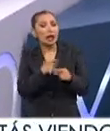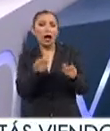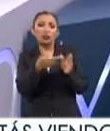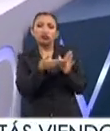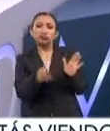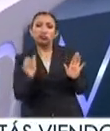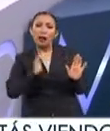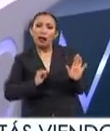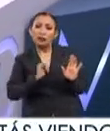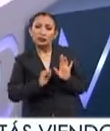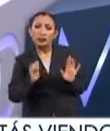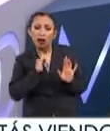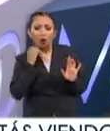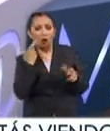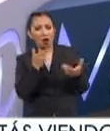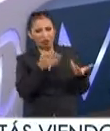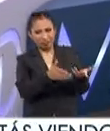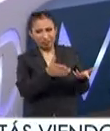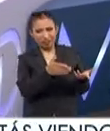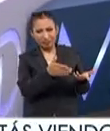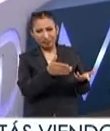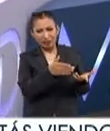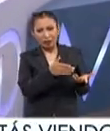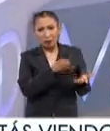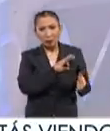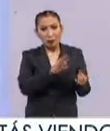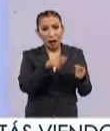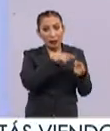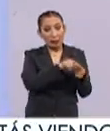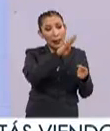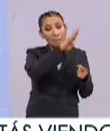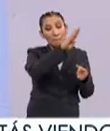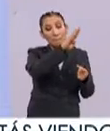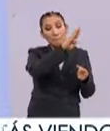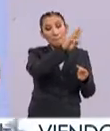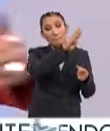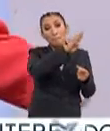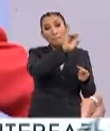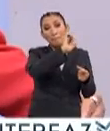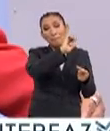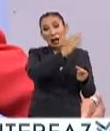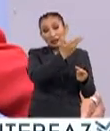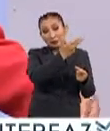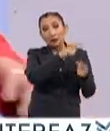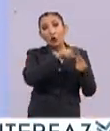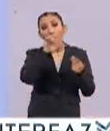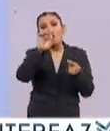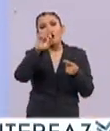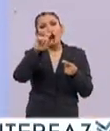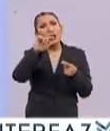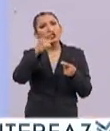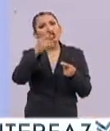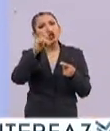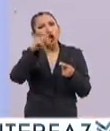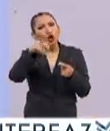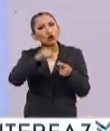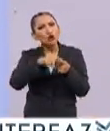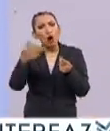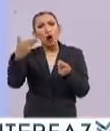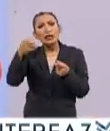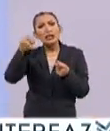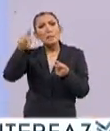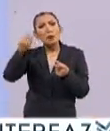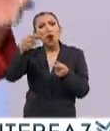musicales construidos en estos términos, que pueden ir desde Bach hasta los Rolling Stones o los grupos de hip